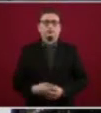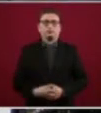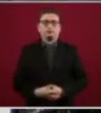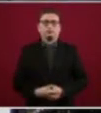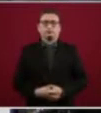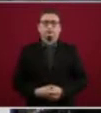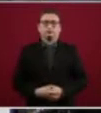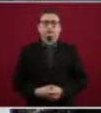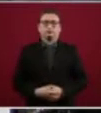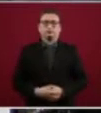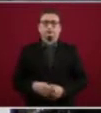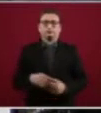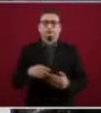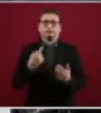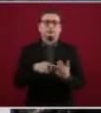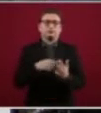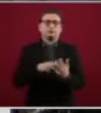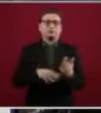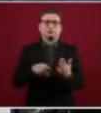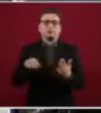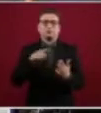de viva voz,